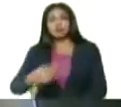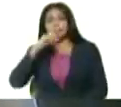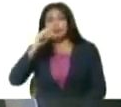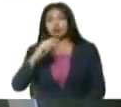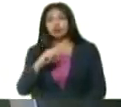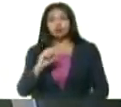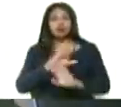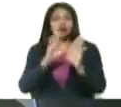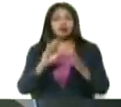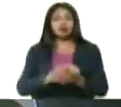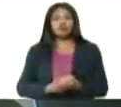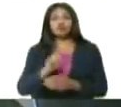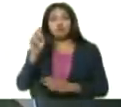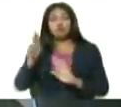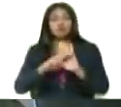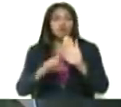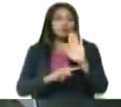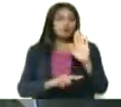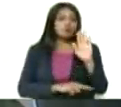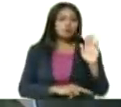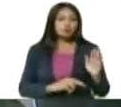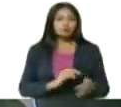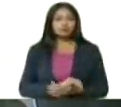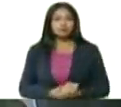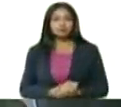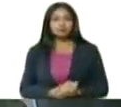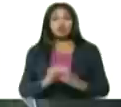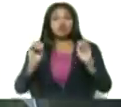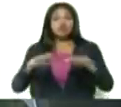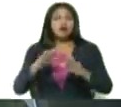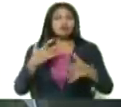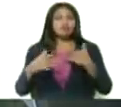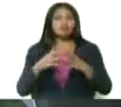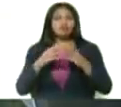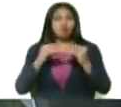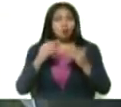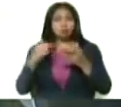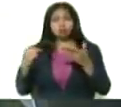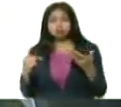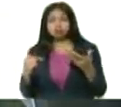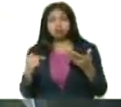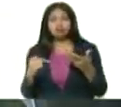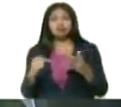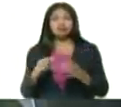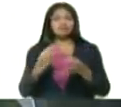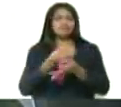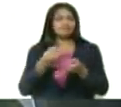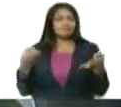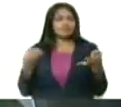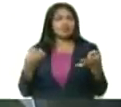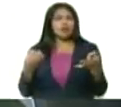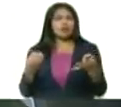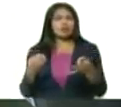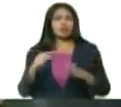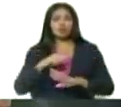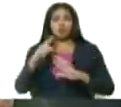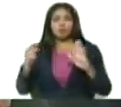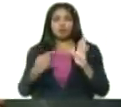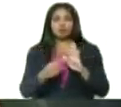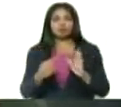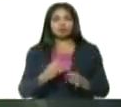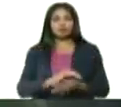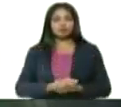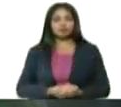efectivamente, a partir de sus instrucciones, el toque de queda ha sido efectivo en un